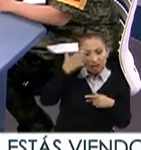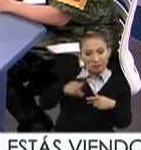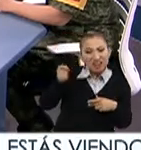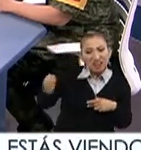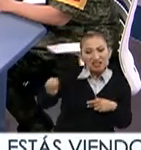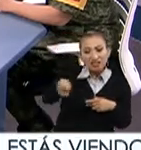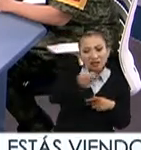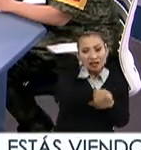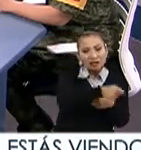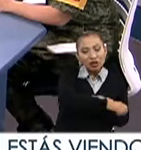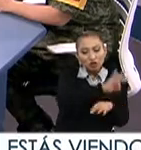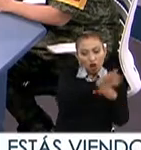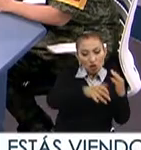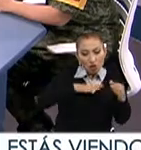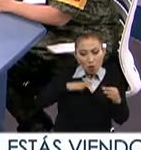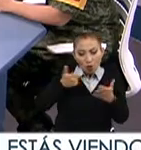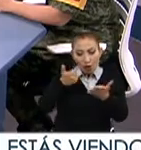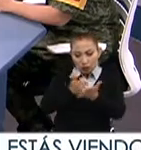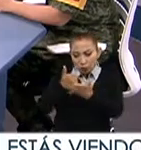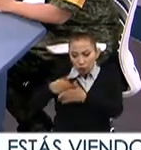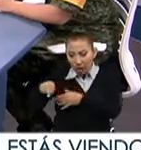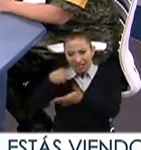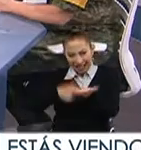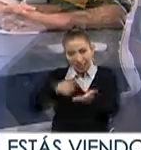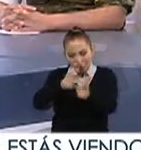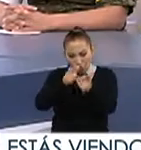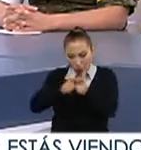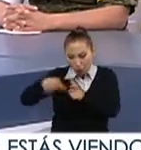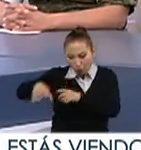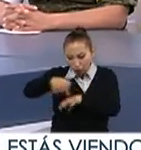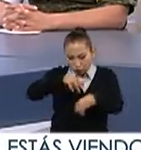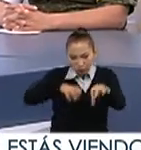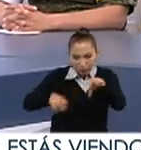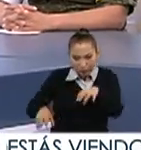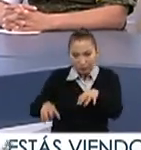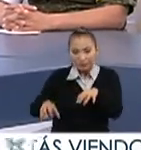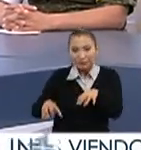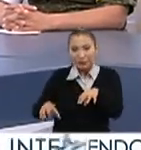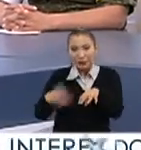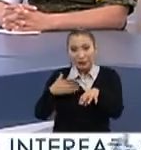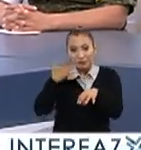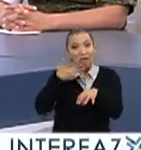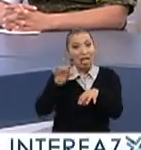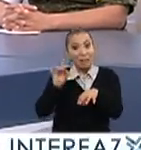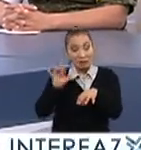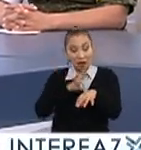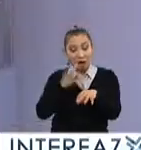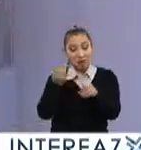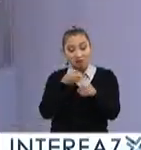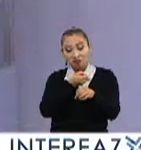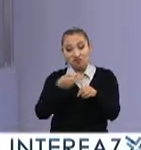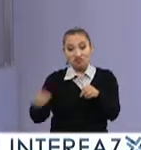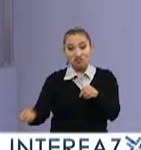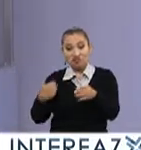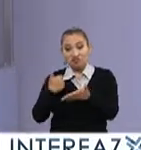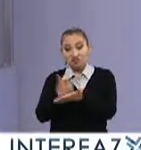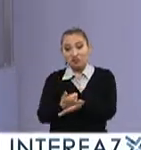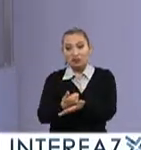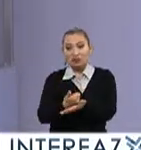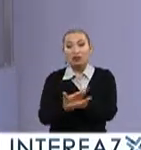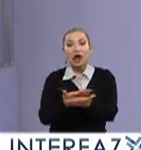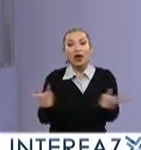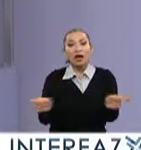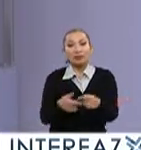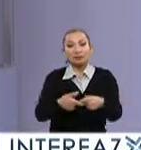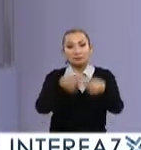saber todos los efectos que existen, todos los elementos que existen. Parece muy fácil, ¿no? Pero hay un gran músculo detrás de Así es. todo Vamos a esto.